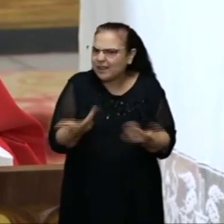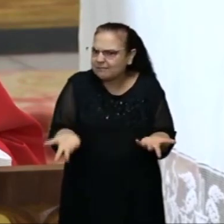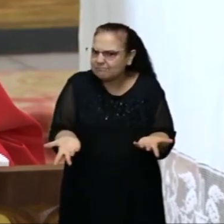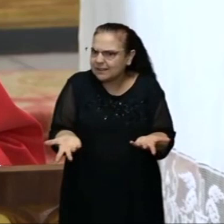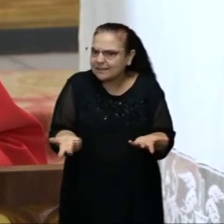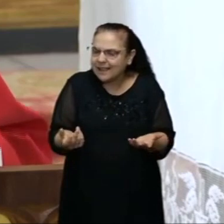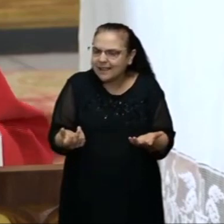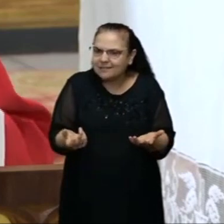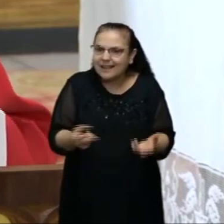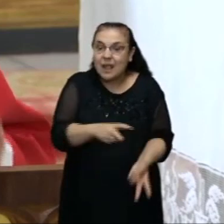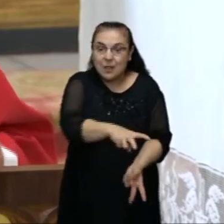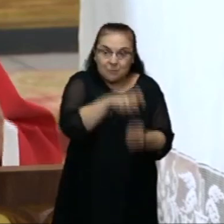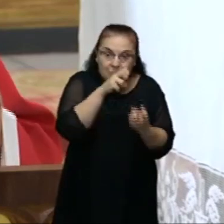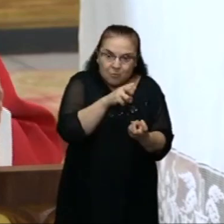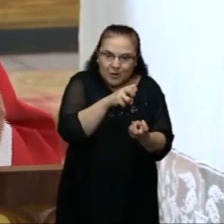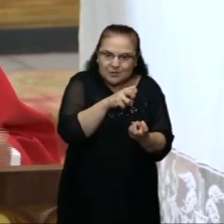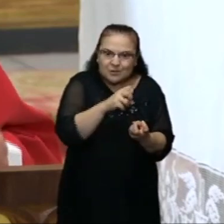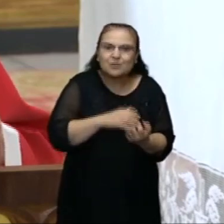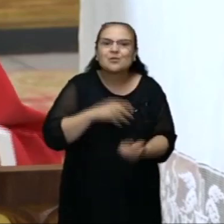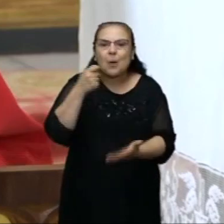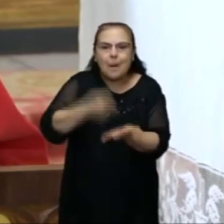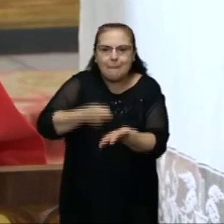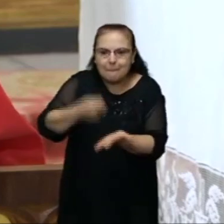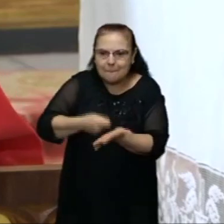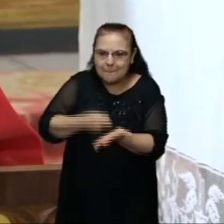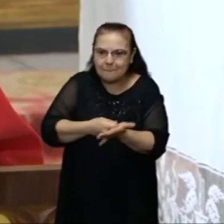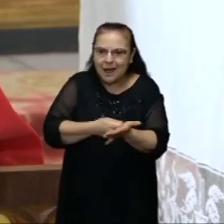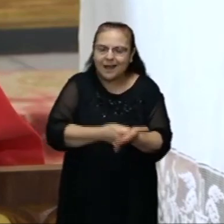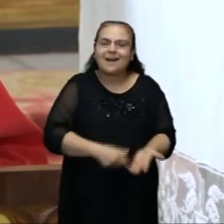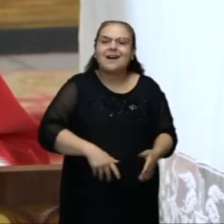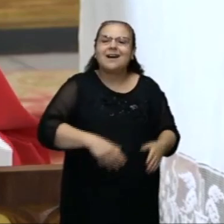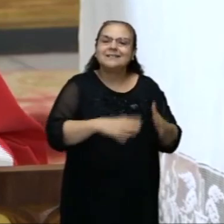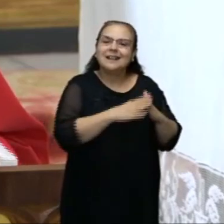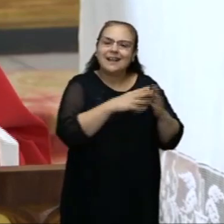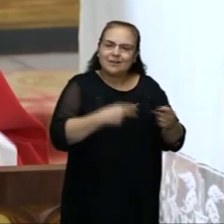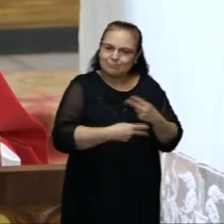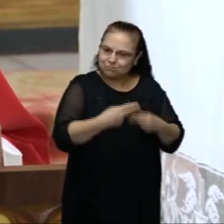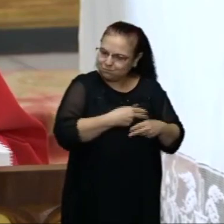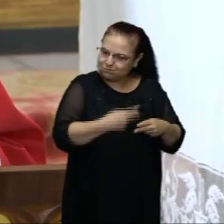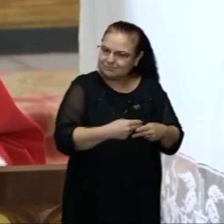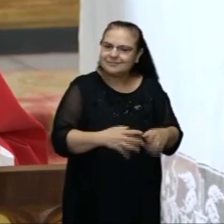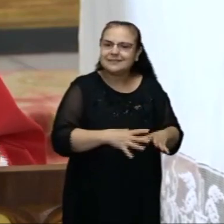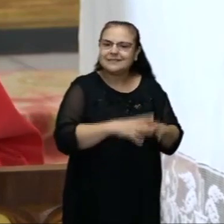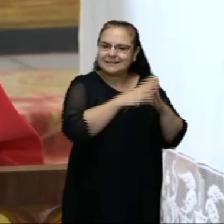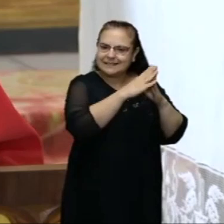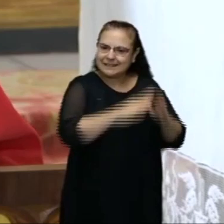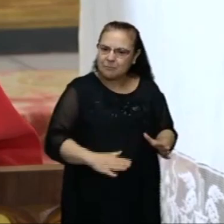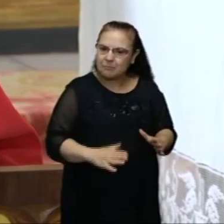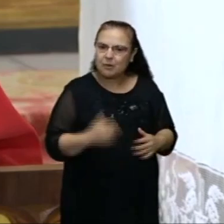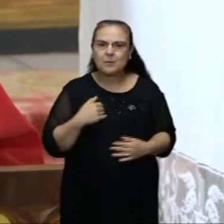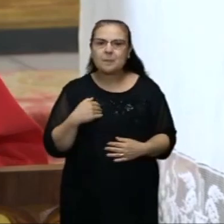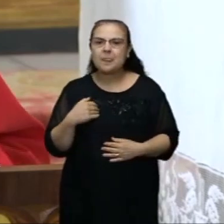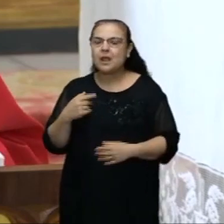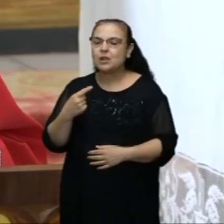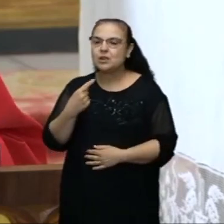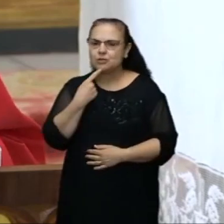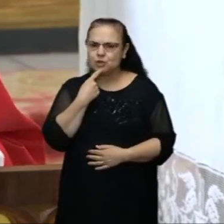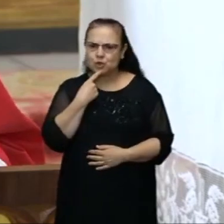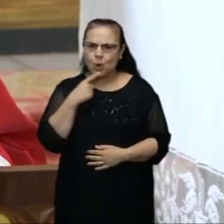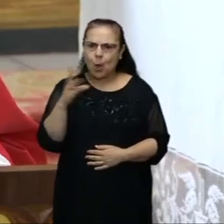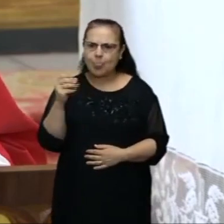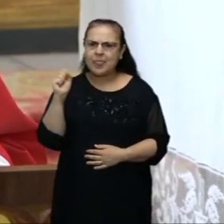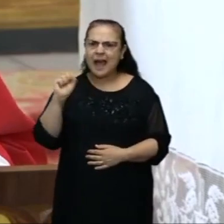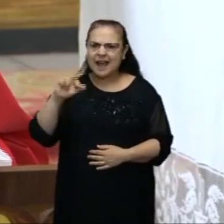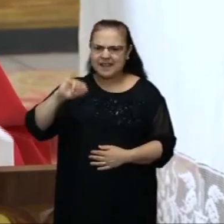los impuestos sufraguen la reconstrucción del templo. Yo, Darío, dice, he promulgado